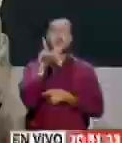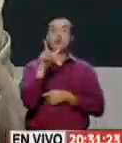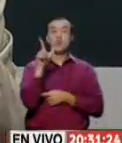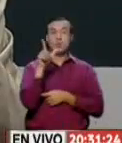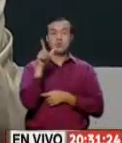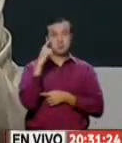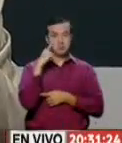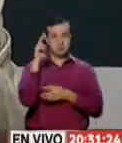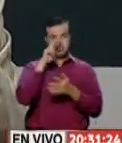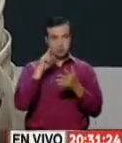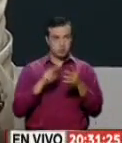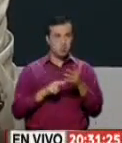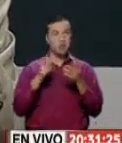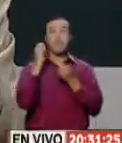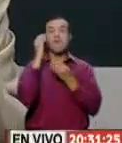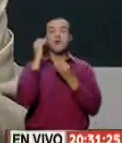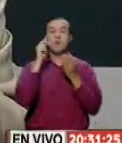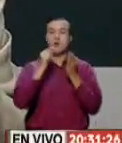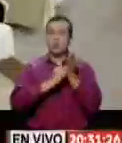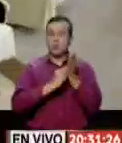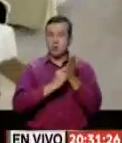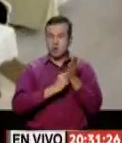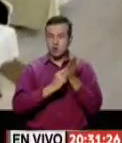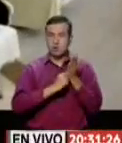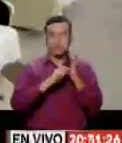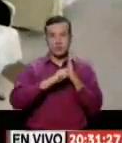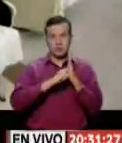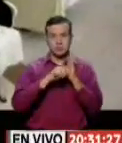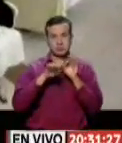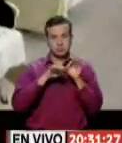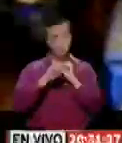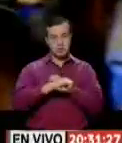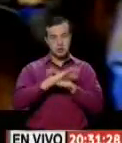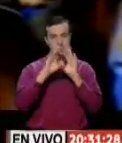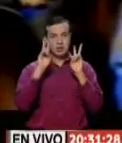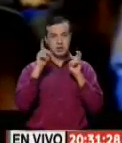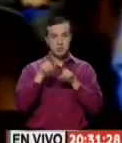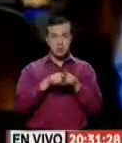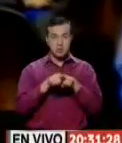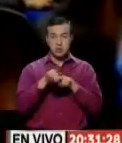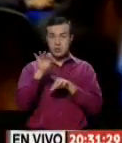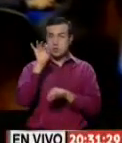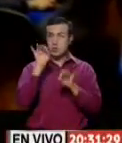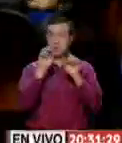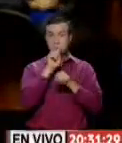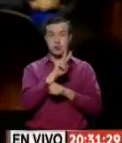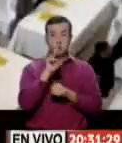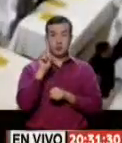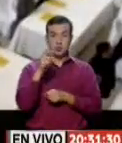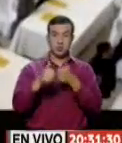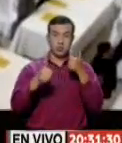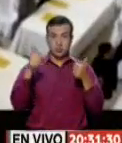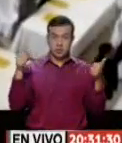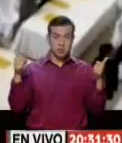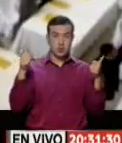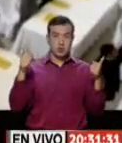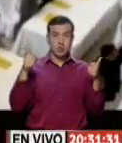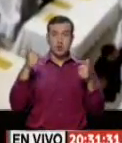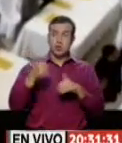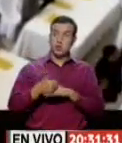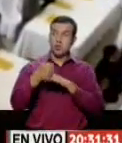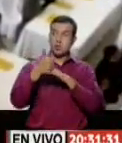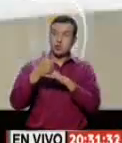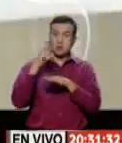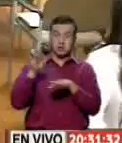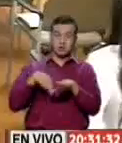efectuará la lectura del informe borrador de Contraloría, que aclara los resultados del concurso de selección de los 21 magistrados de la Corte Nacional de